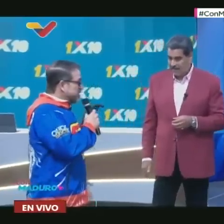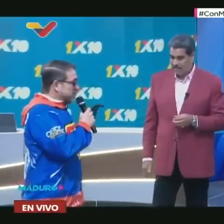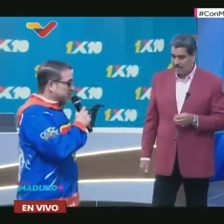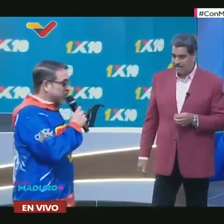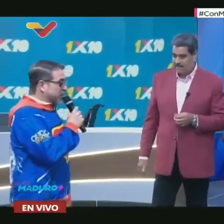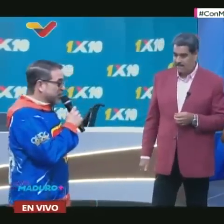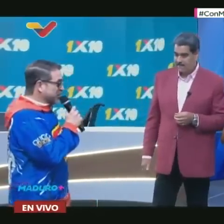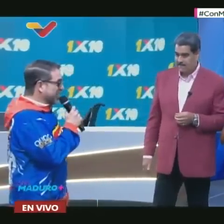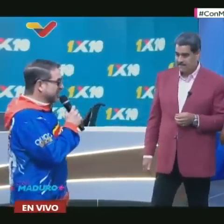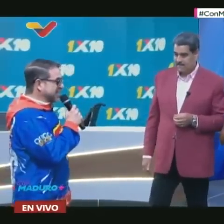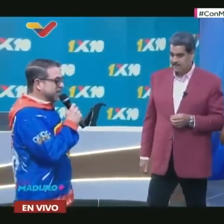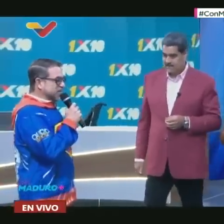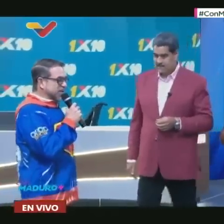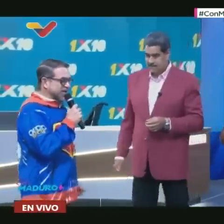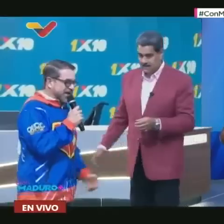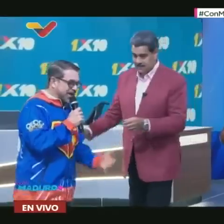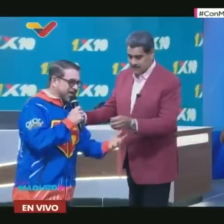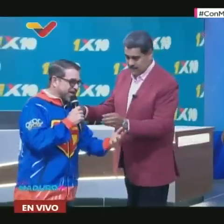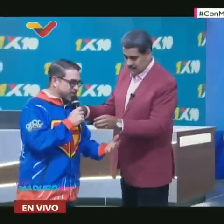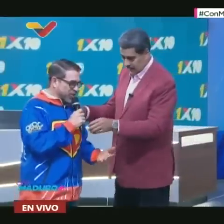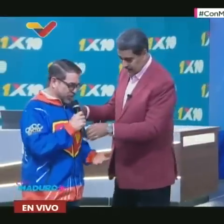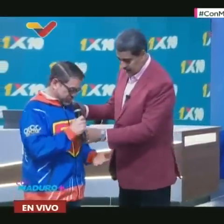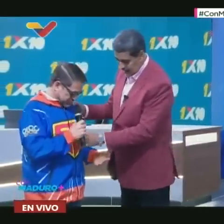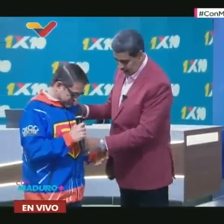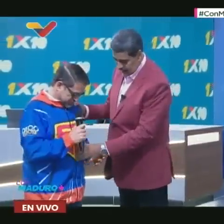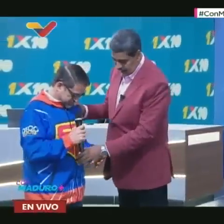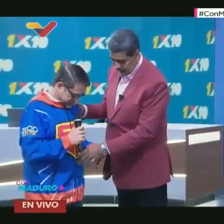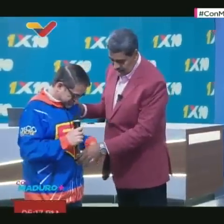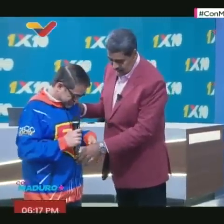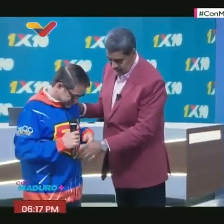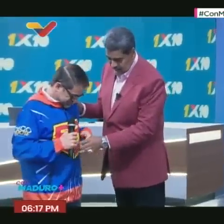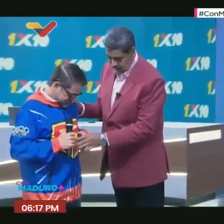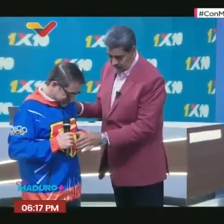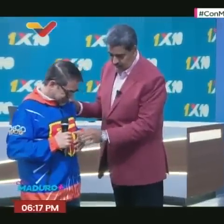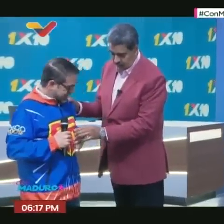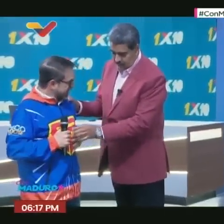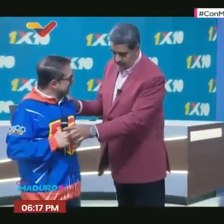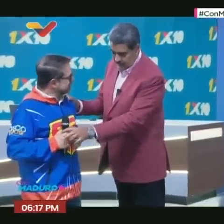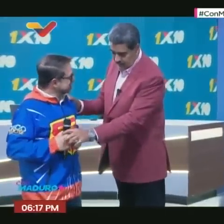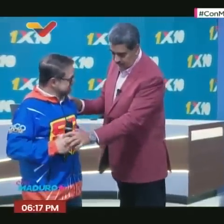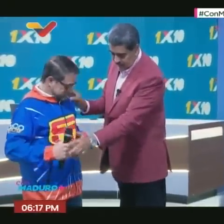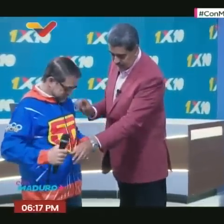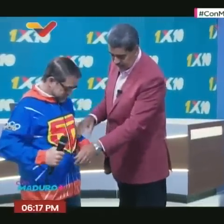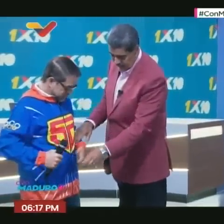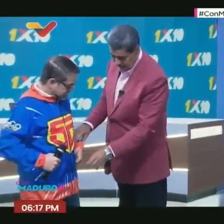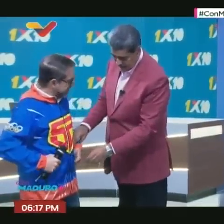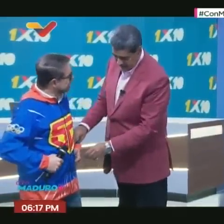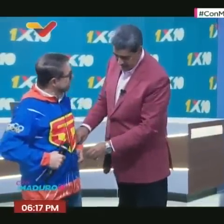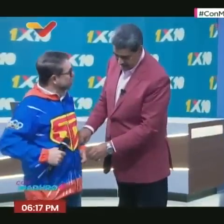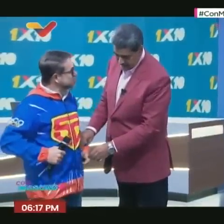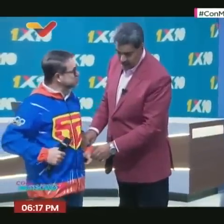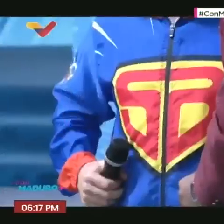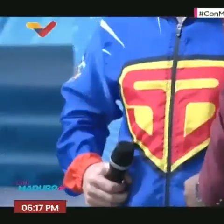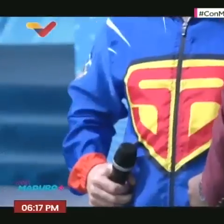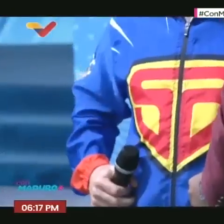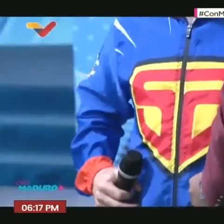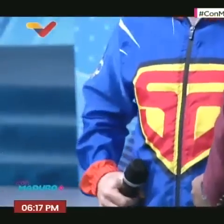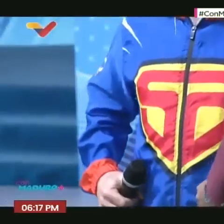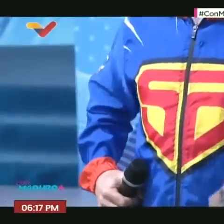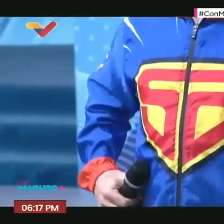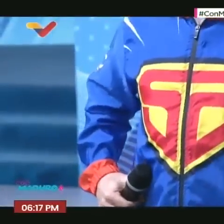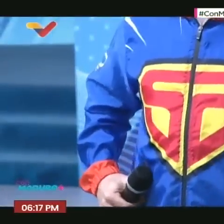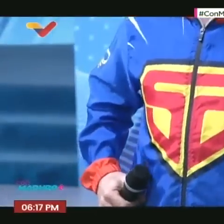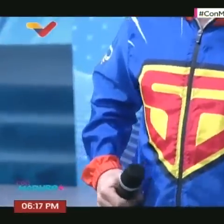cuenta? Bueno, presidente, buenas tardes a todos. ¿Qué tienes aquí, vale? ¿Qué es esto? Que es la... Va a ver. La chaqueta de 800